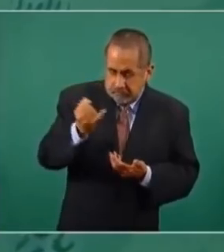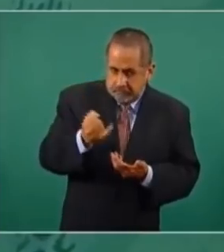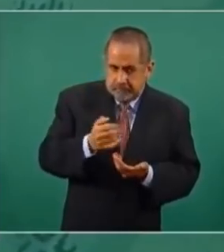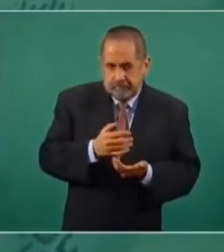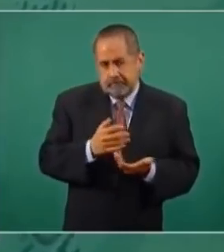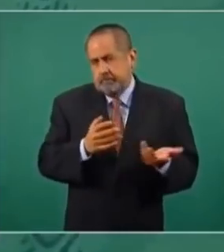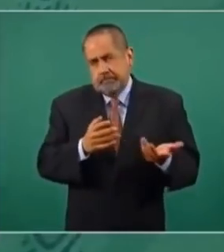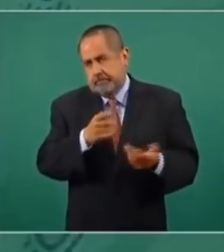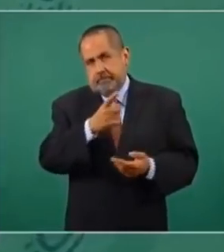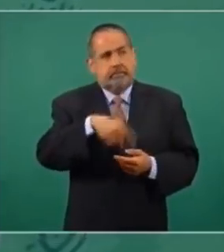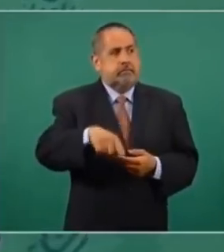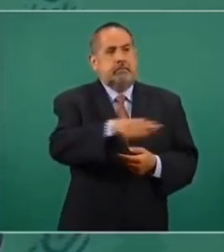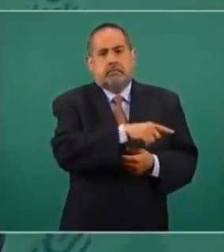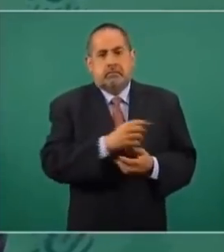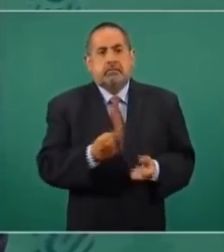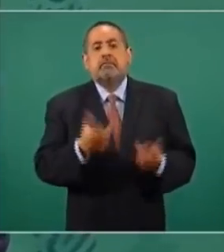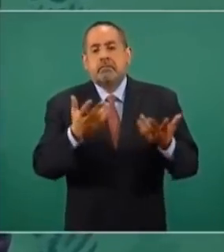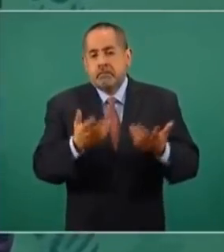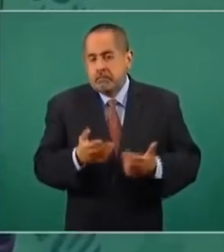pues